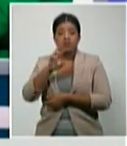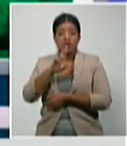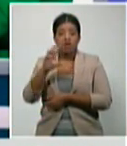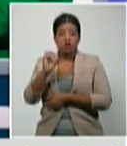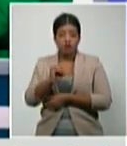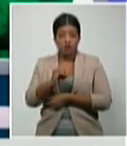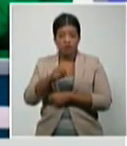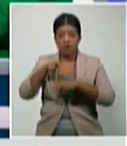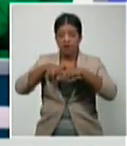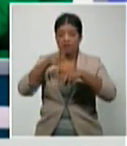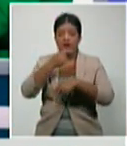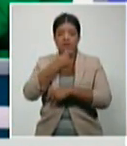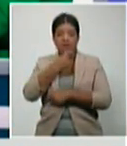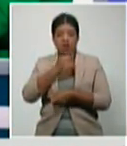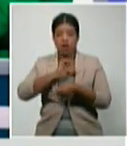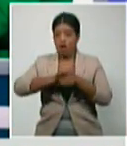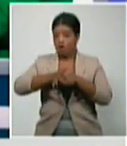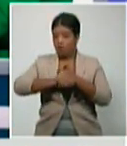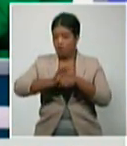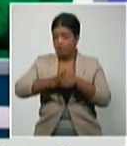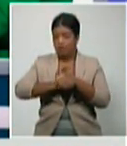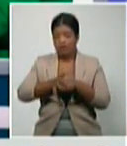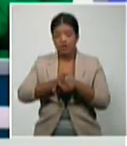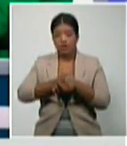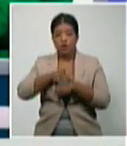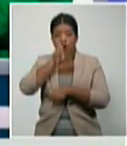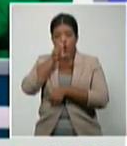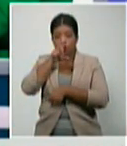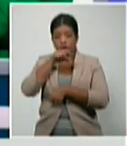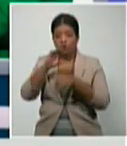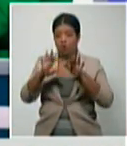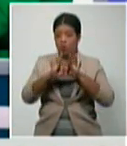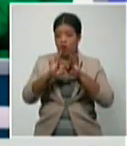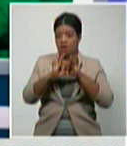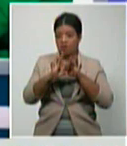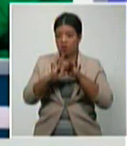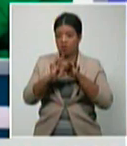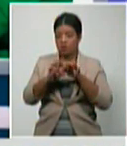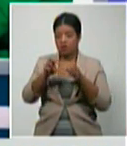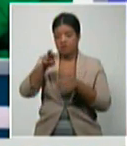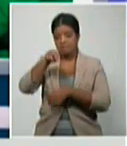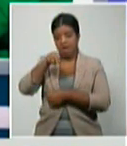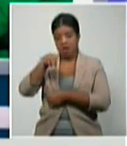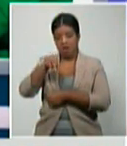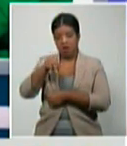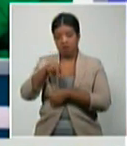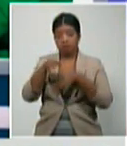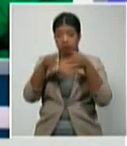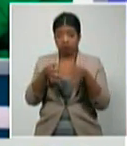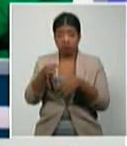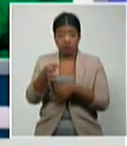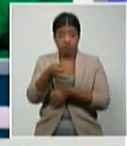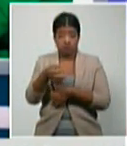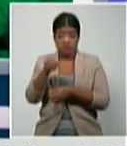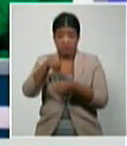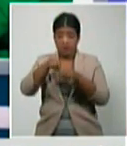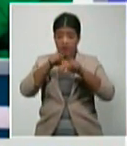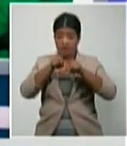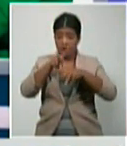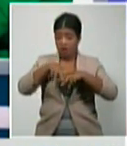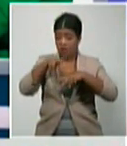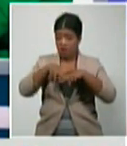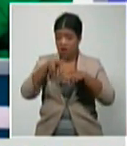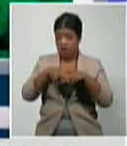Vieja, Arroyo Naranjo, Cotorro, Guanabacoa y Marianao. Son los municipios de La Habana con un